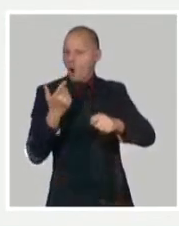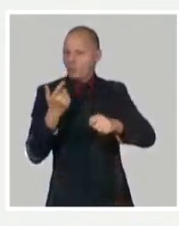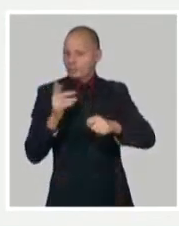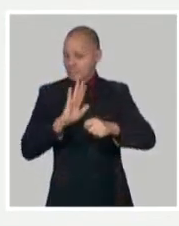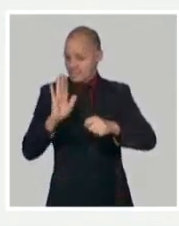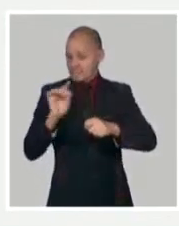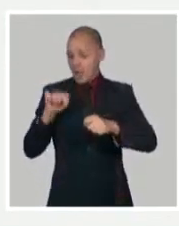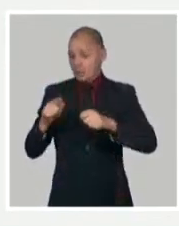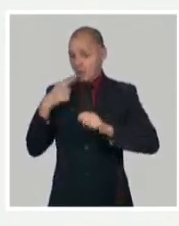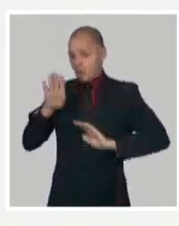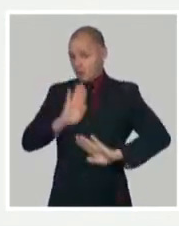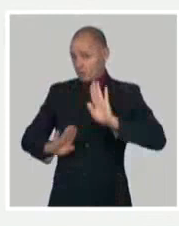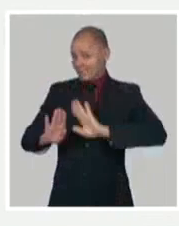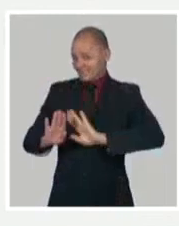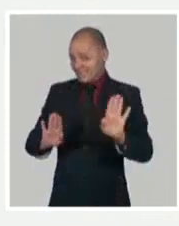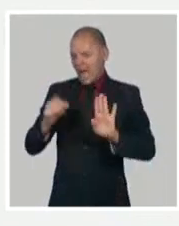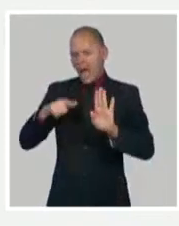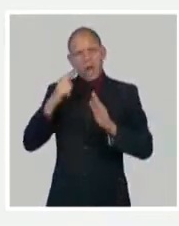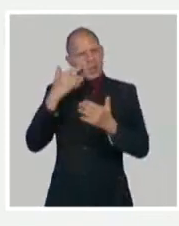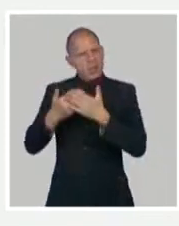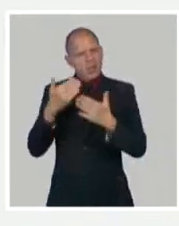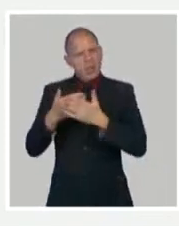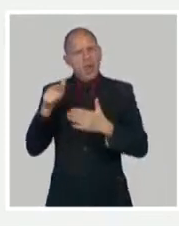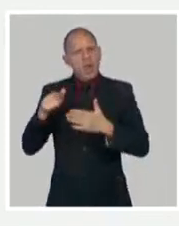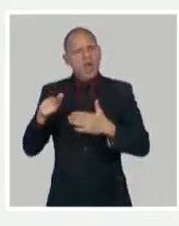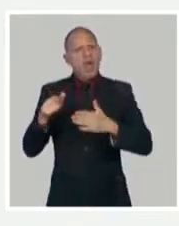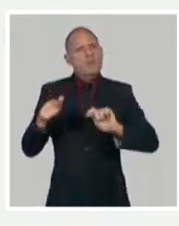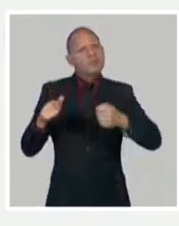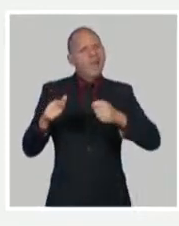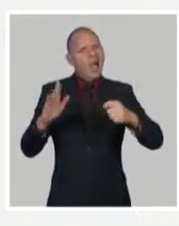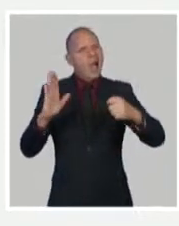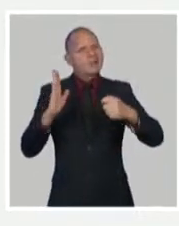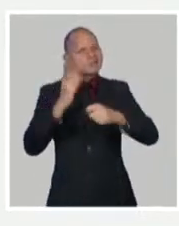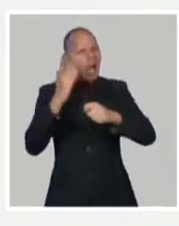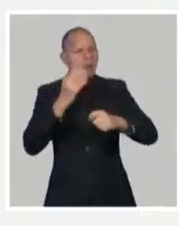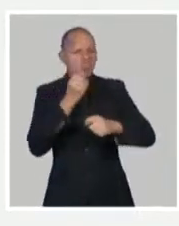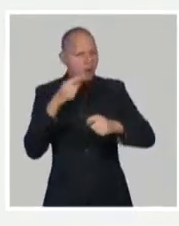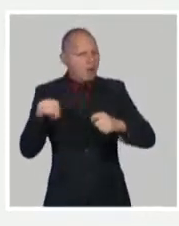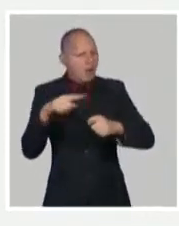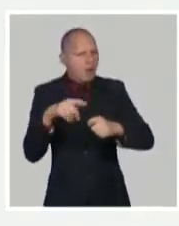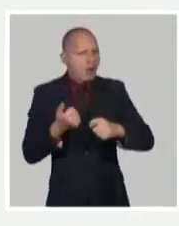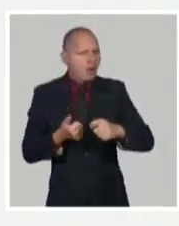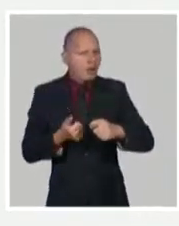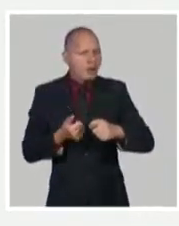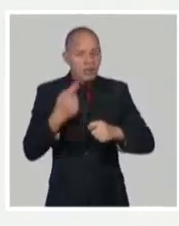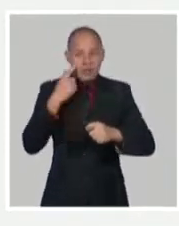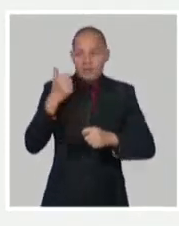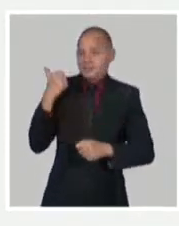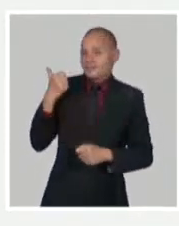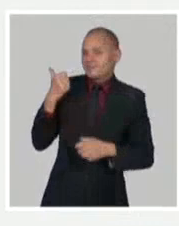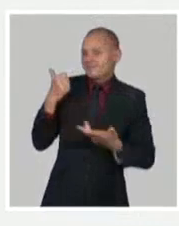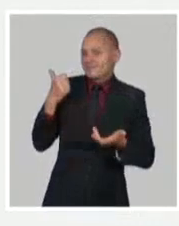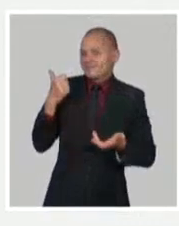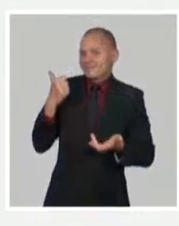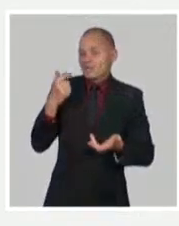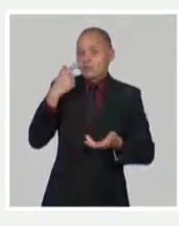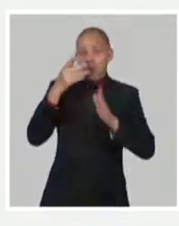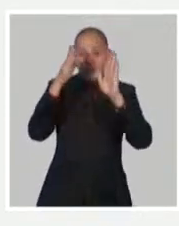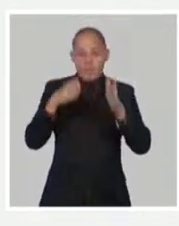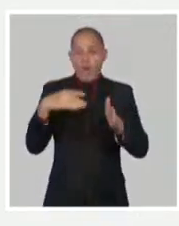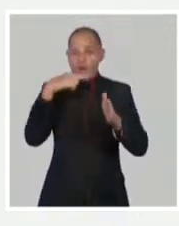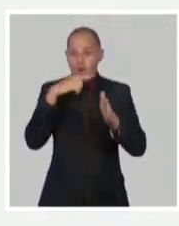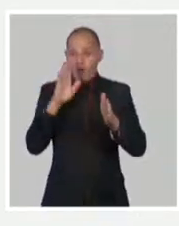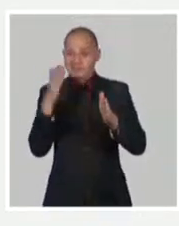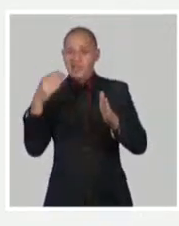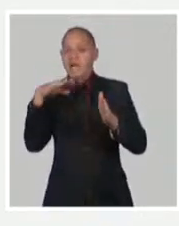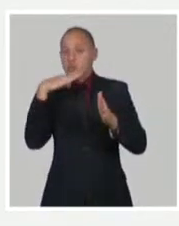de inhibir que la llave se conecte con AC2. Ahí nos encontramos, ahí cada uno de esos puntos, ustedes ven que son puntos